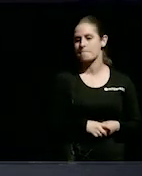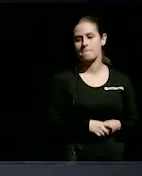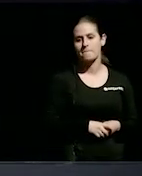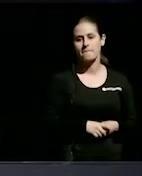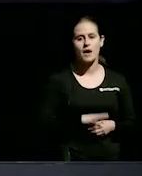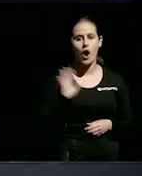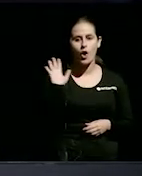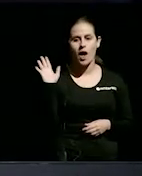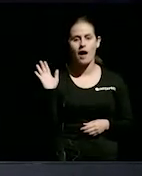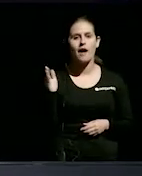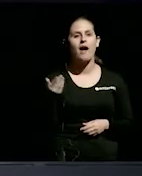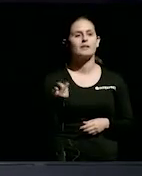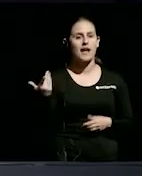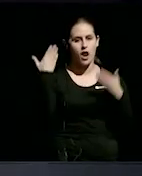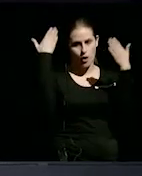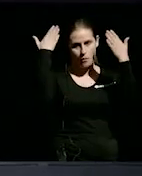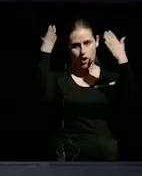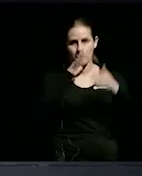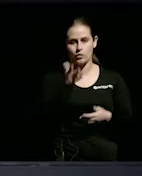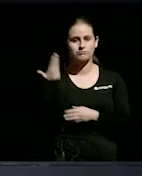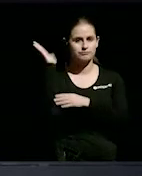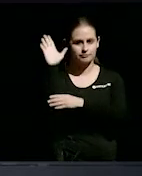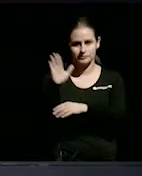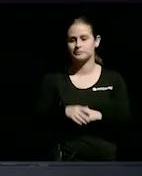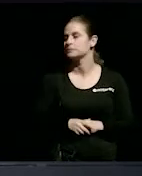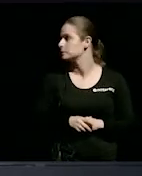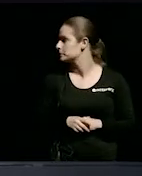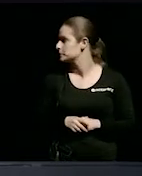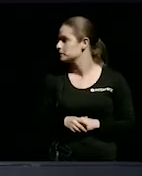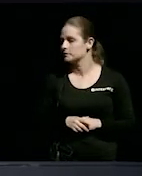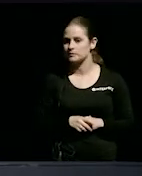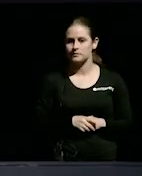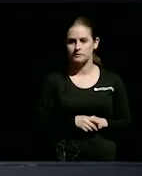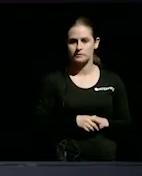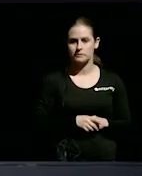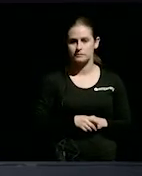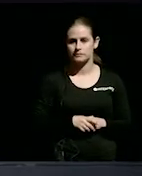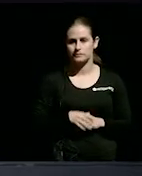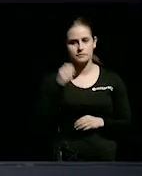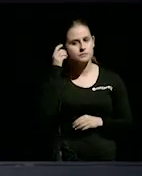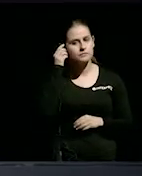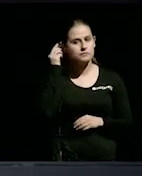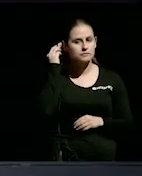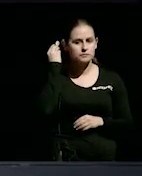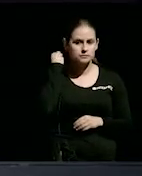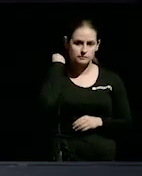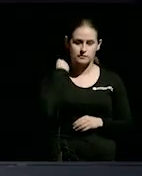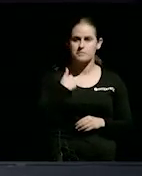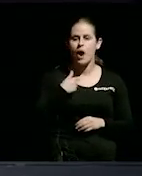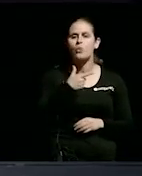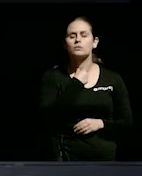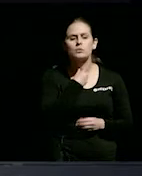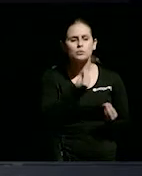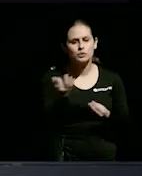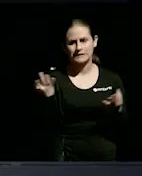Hola, enhorabuena, congratulations. Me ha interesado mucho el aspecto que